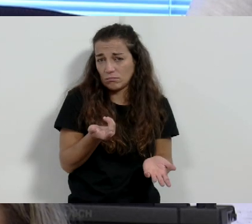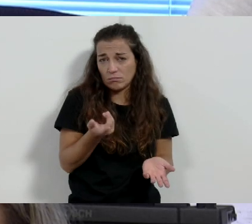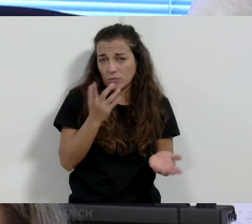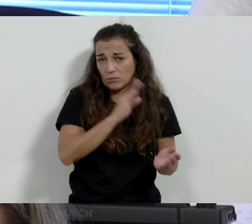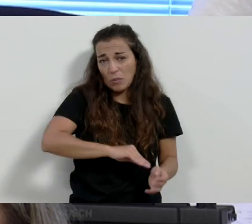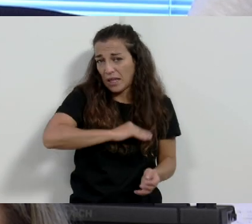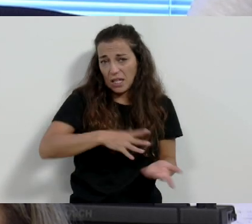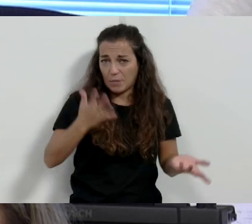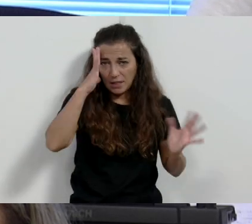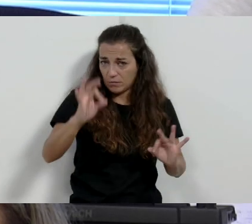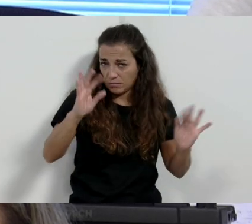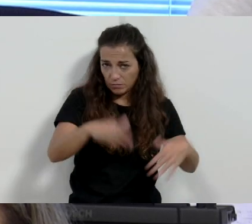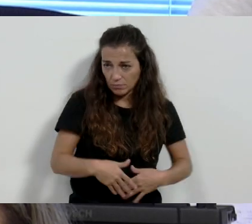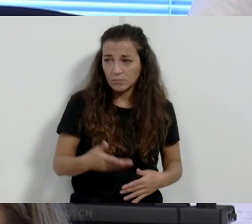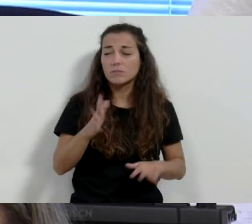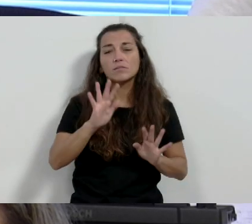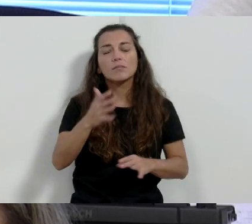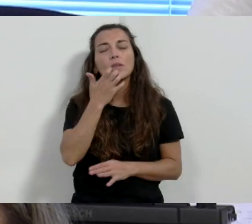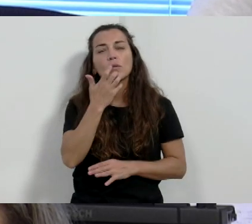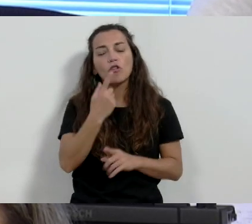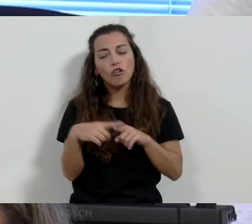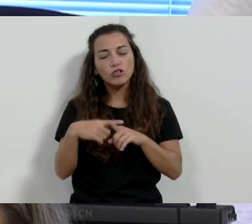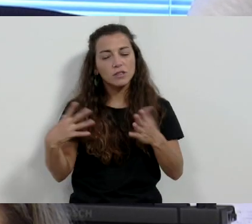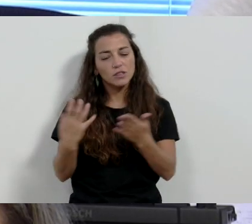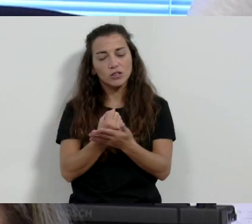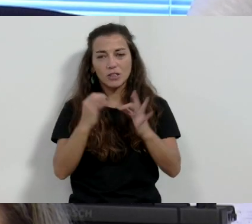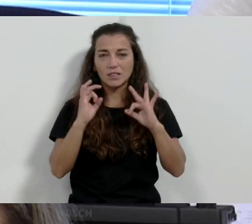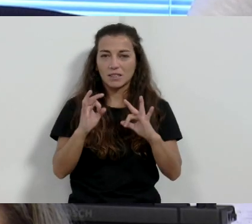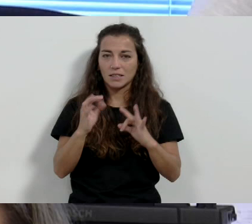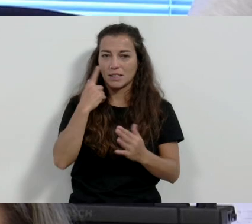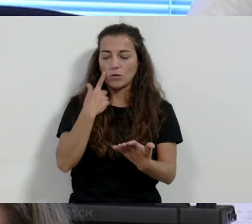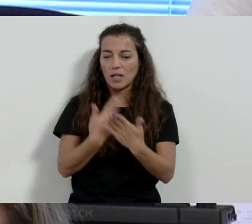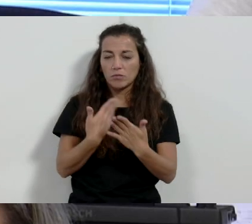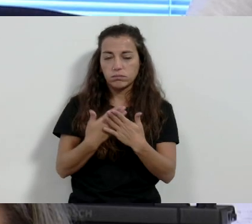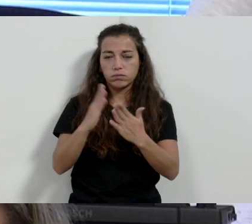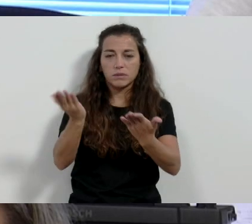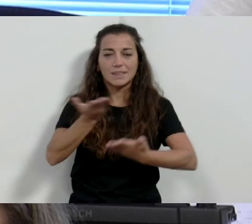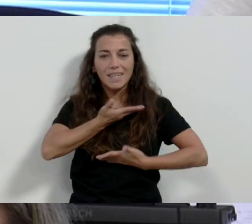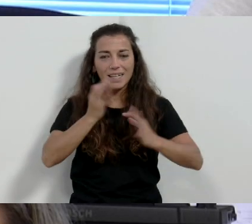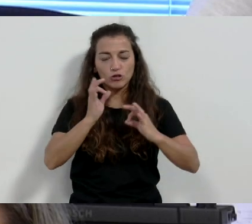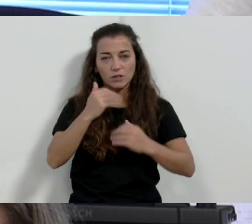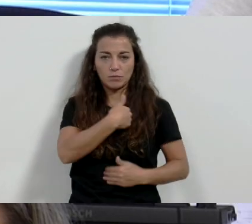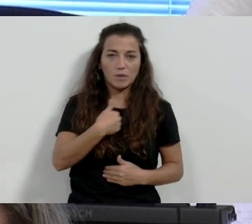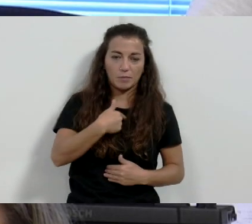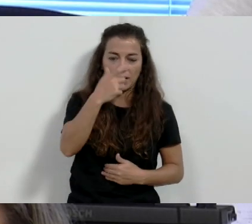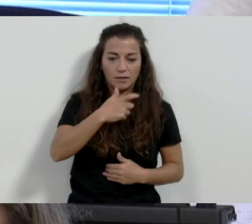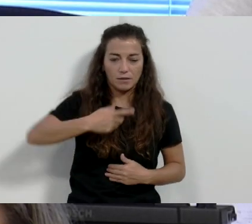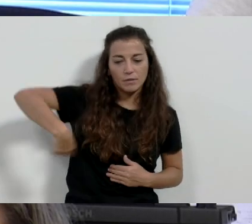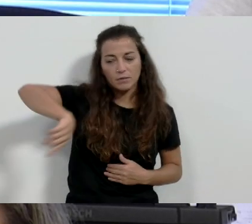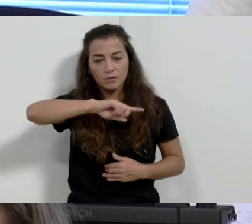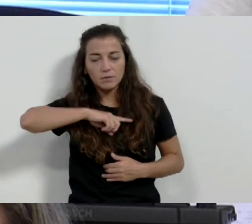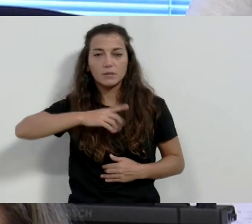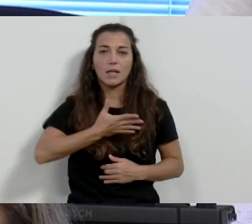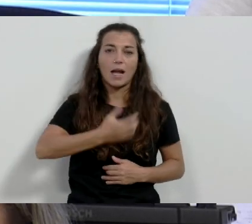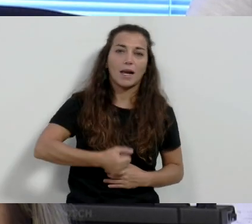la actividad propia de nuestro trabajo como concejales, como de gobierno, como concejales de la oposición, como alcaldes y